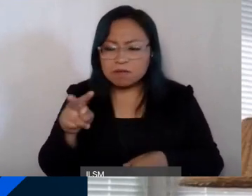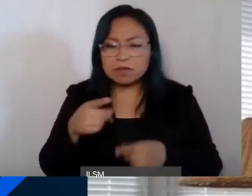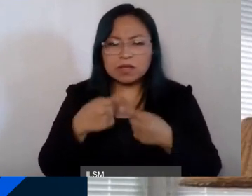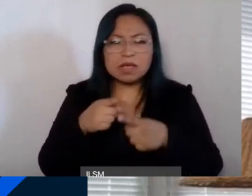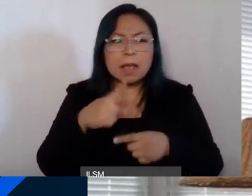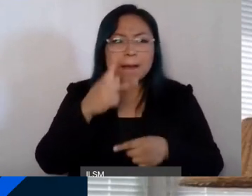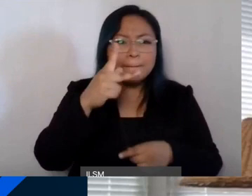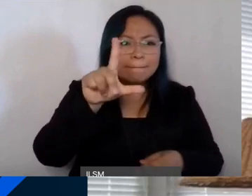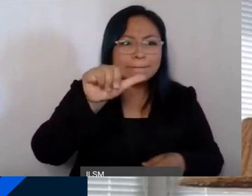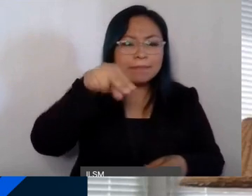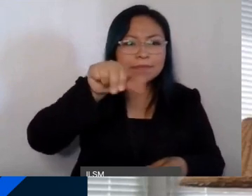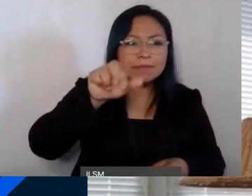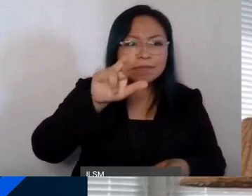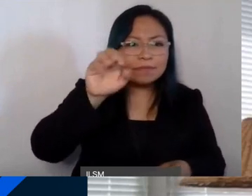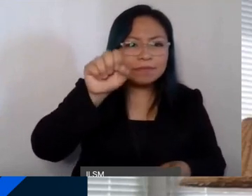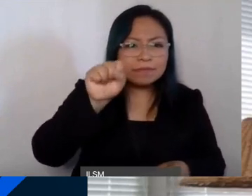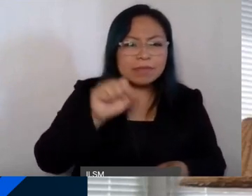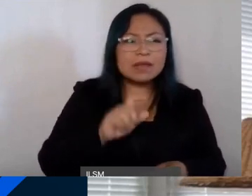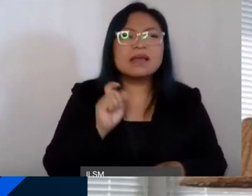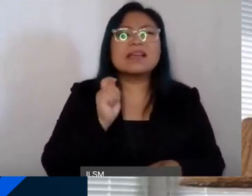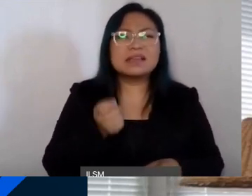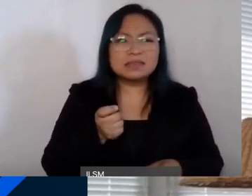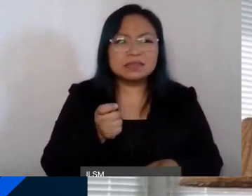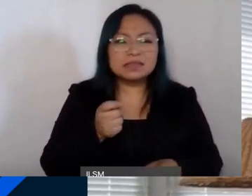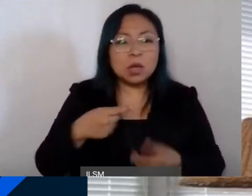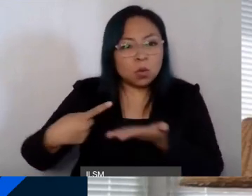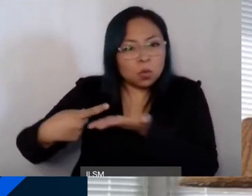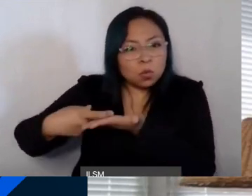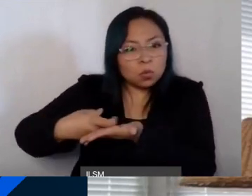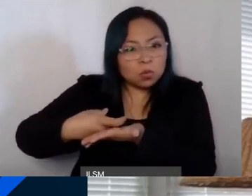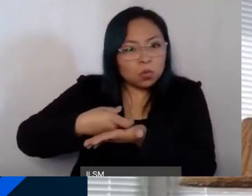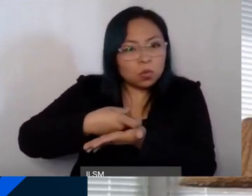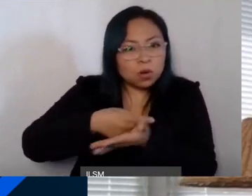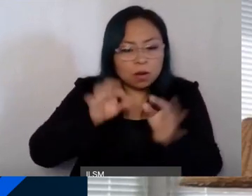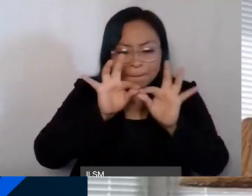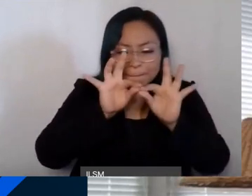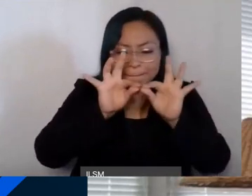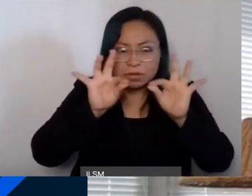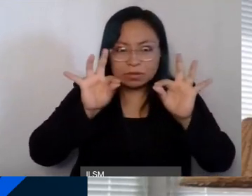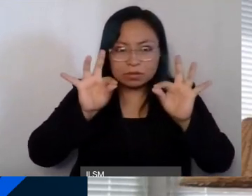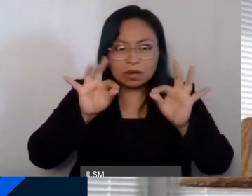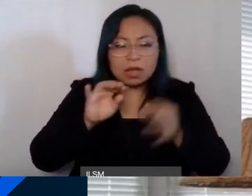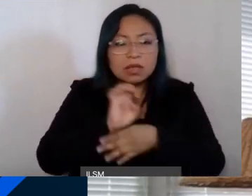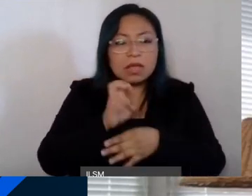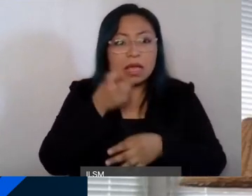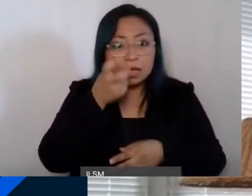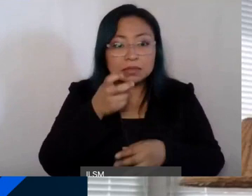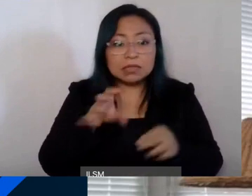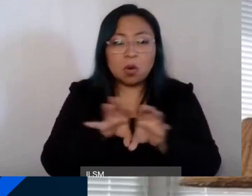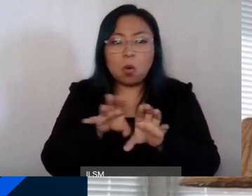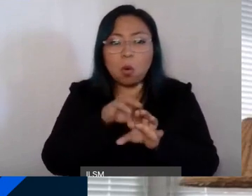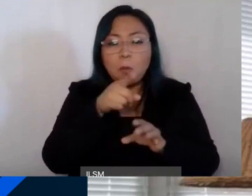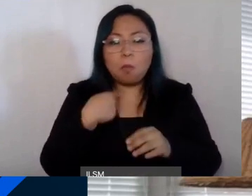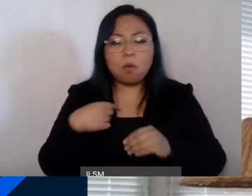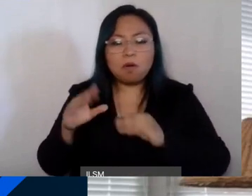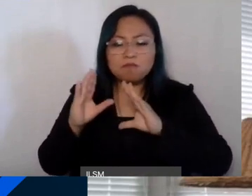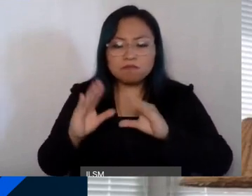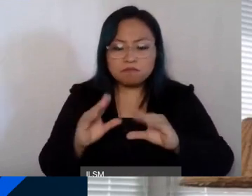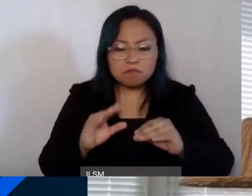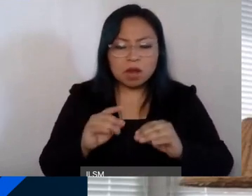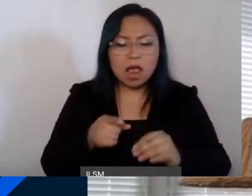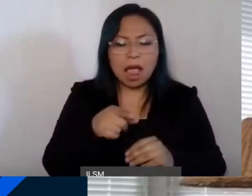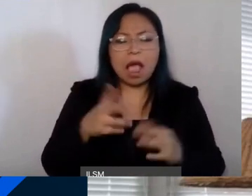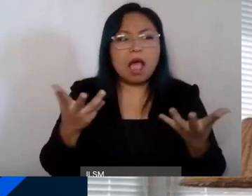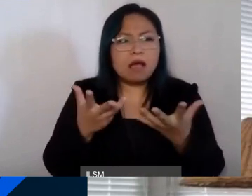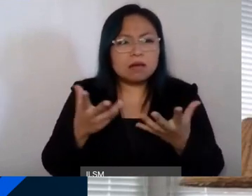arias somos unos gusanos planos se les enseña a hacer algo una vez que lo saben se les